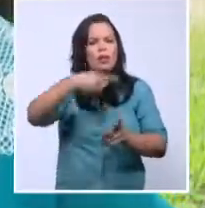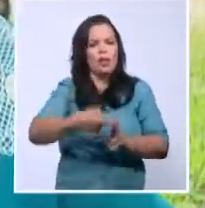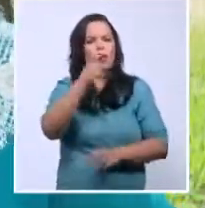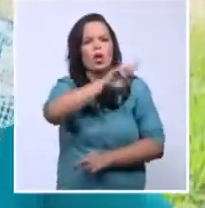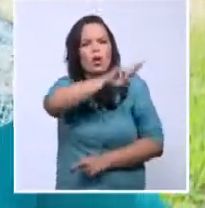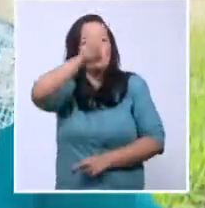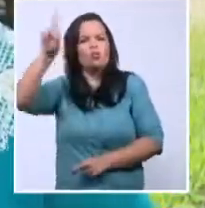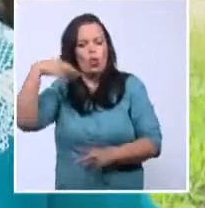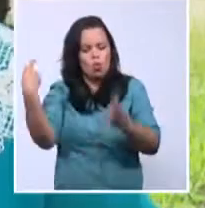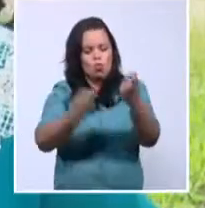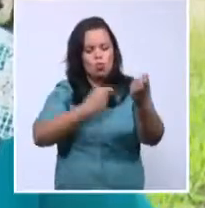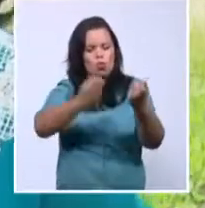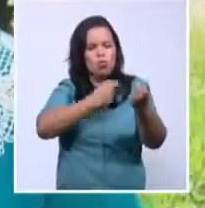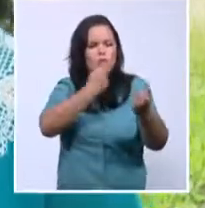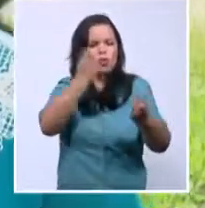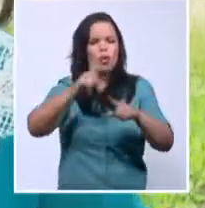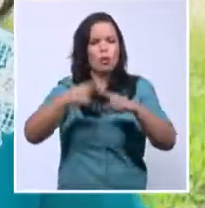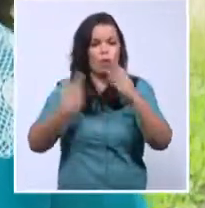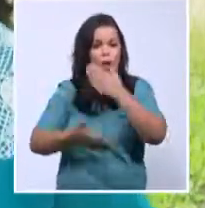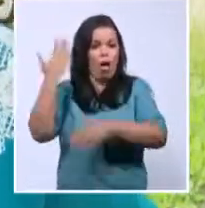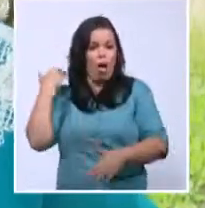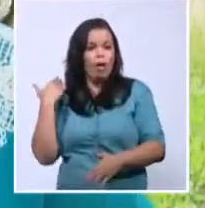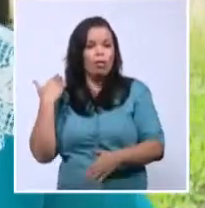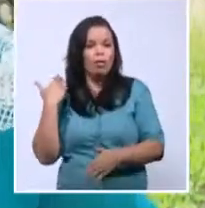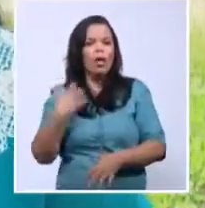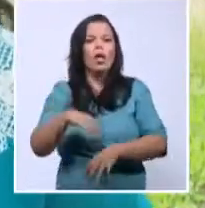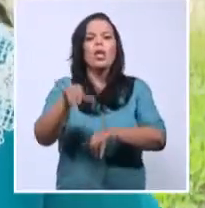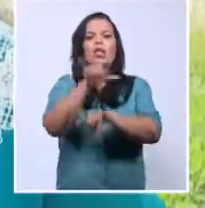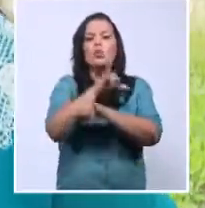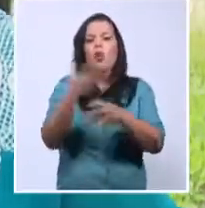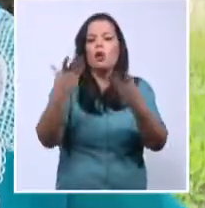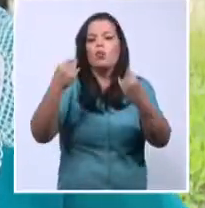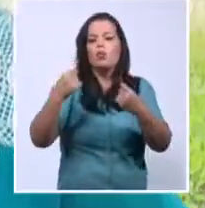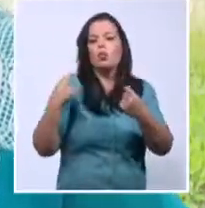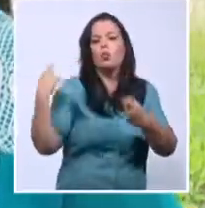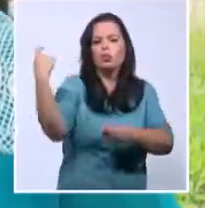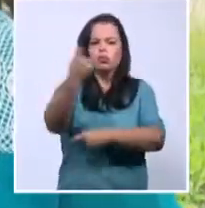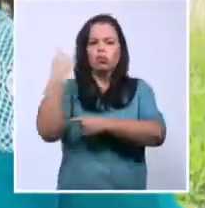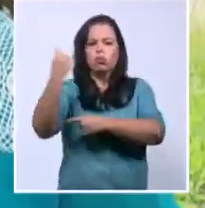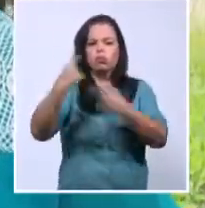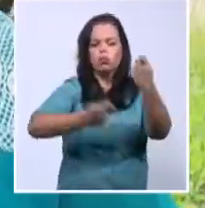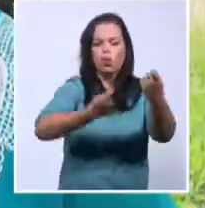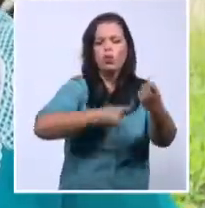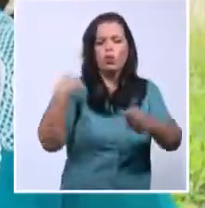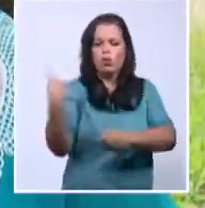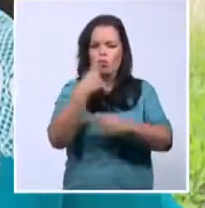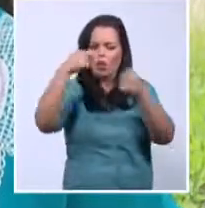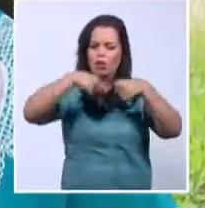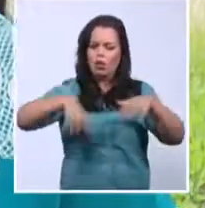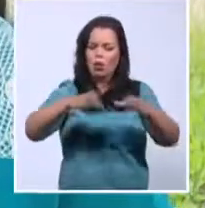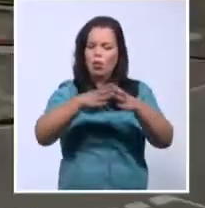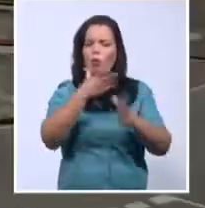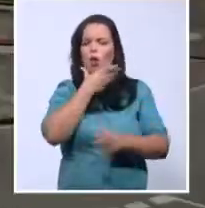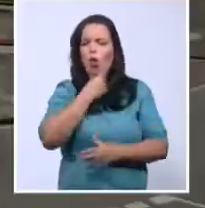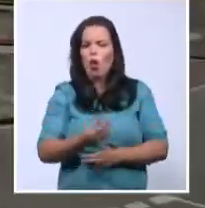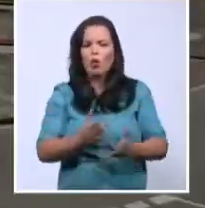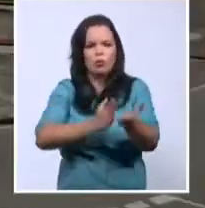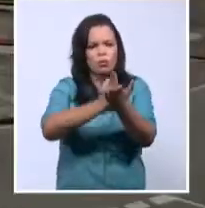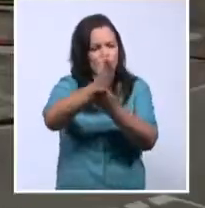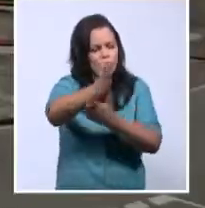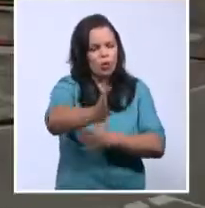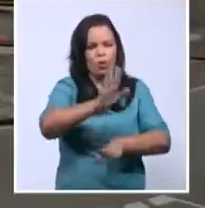la que se derramó muchísima sangre, y nosotros, los jóvenes creadores cubanos, estamos aquí para continuar creando, pero siempre al lado de los principios